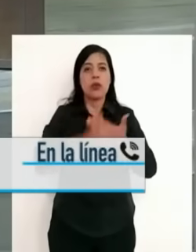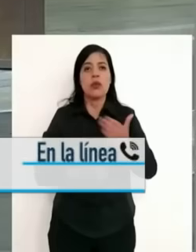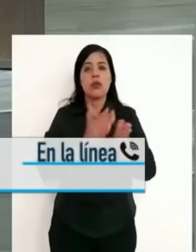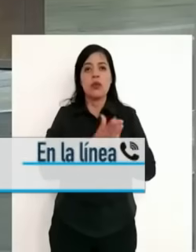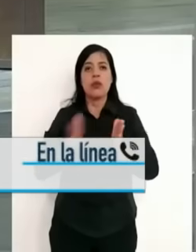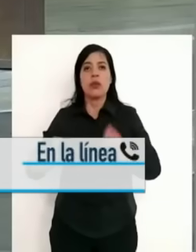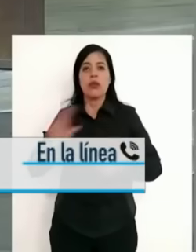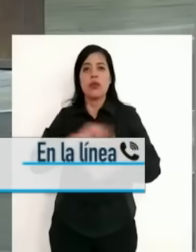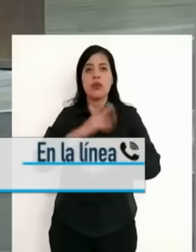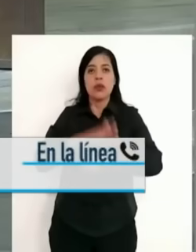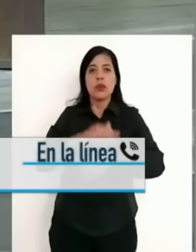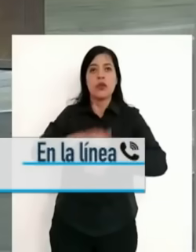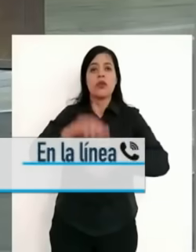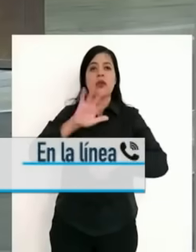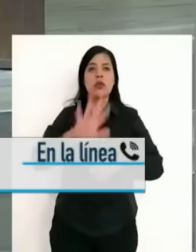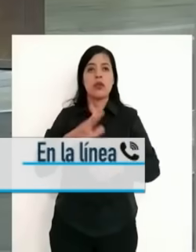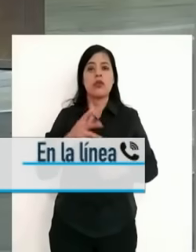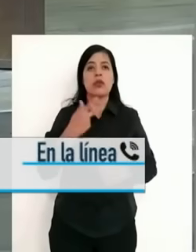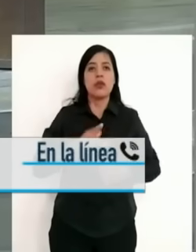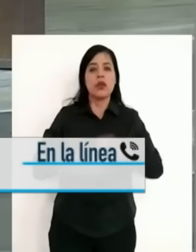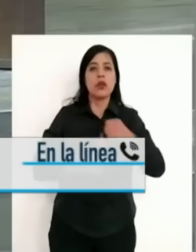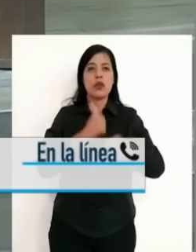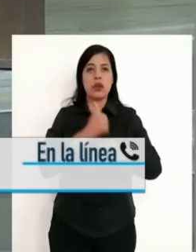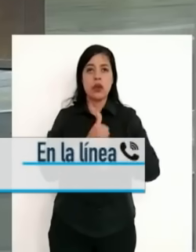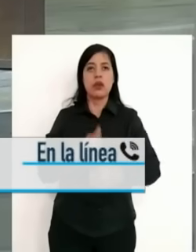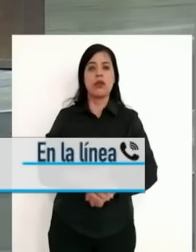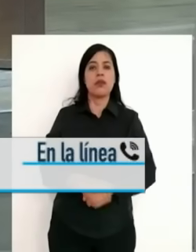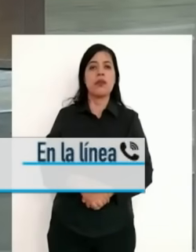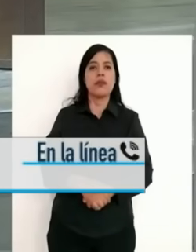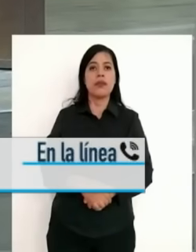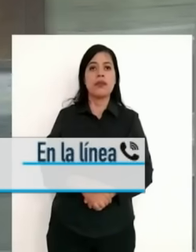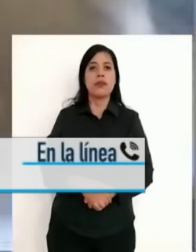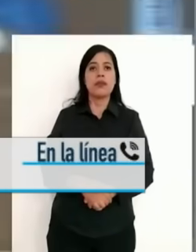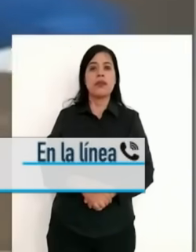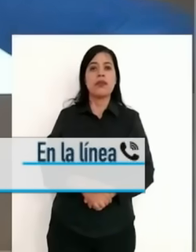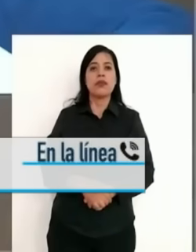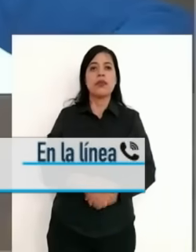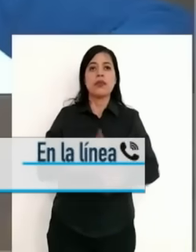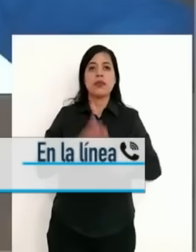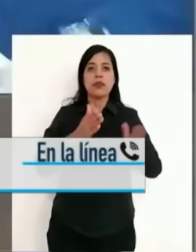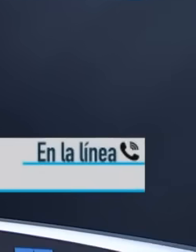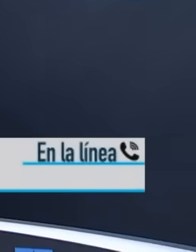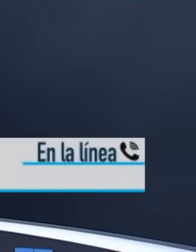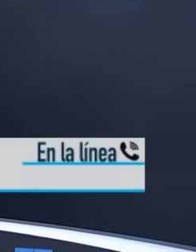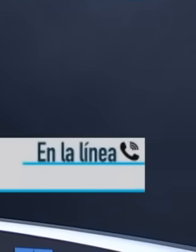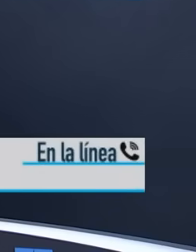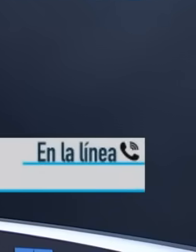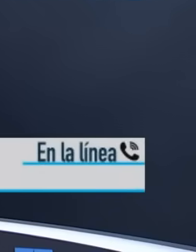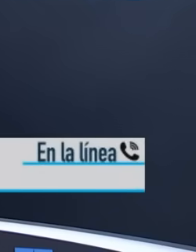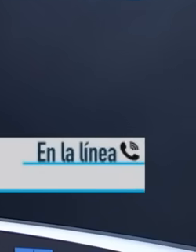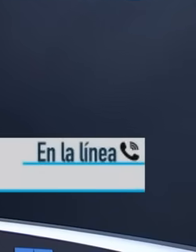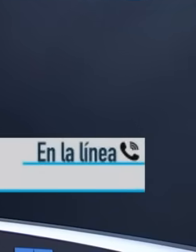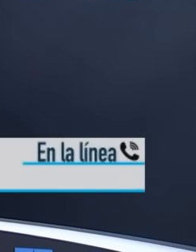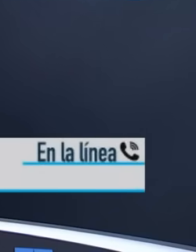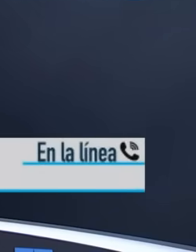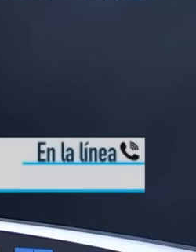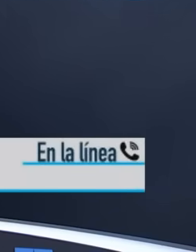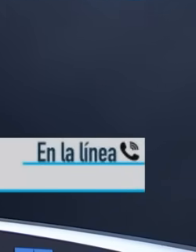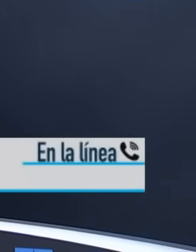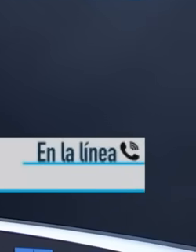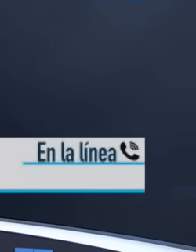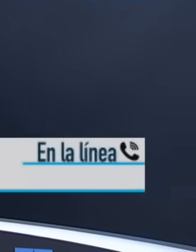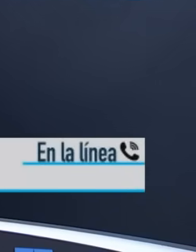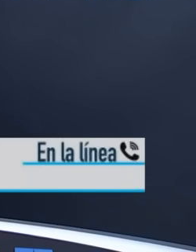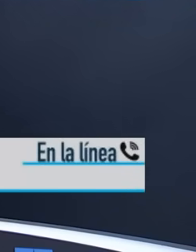tiene MC aquí en Nuevo León. En caso de que esta resolución no fuera favorable, me dices, Hernán Salinas, presidente del PAN en Nuevo